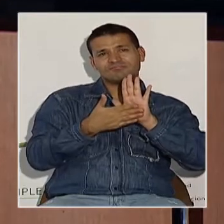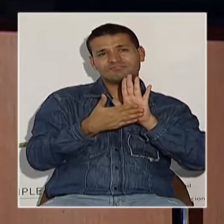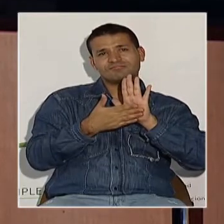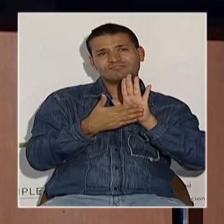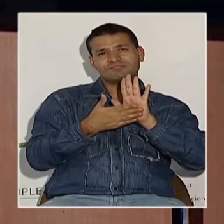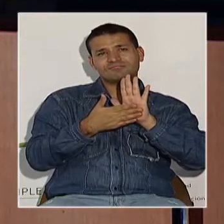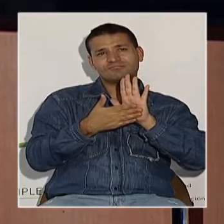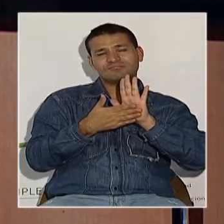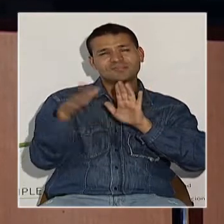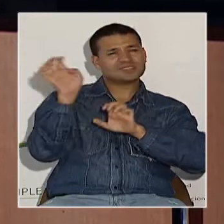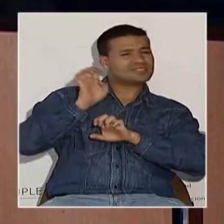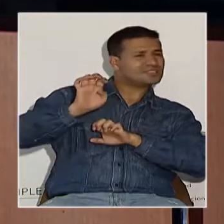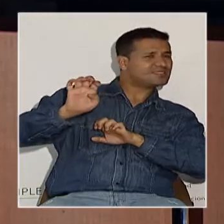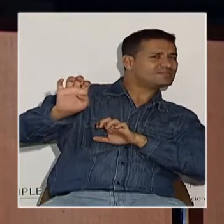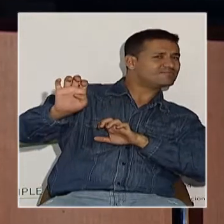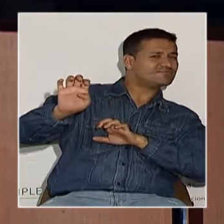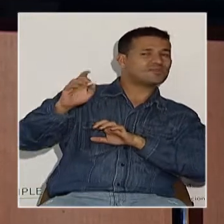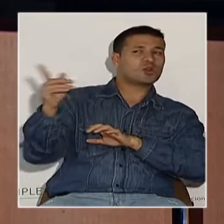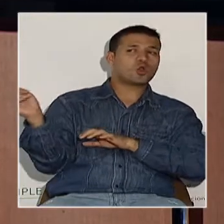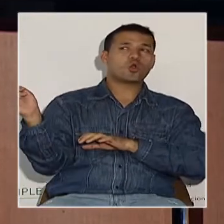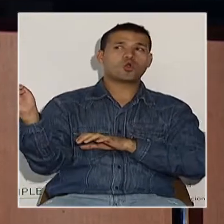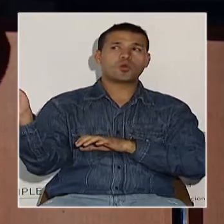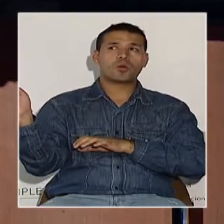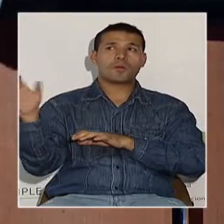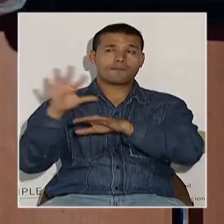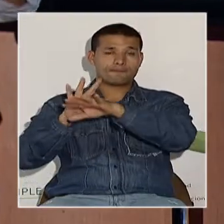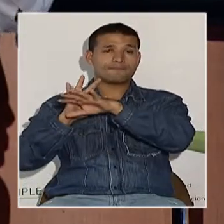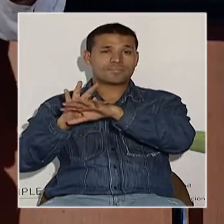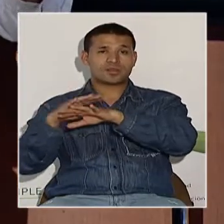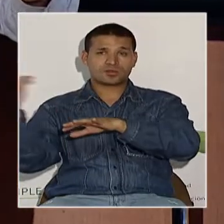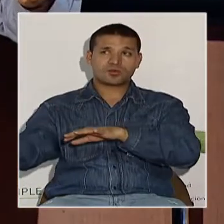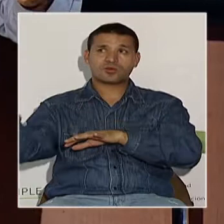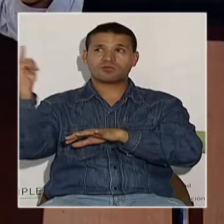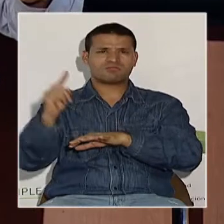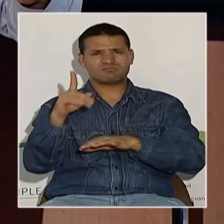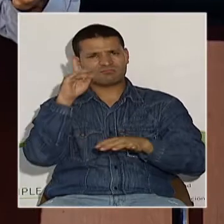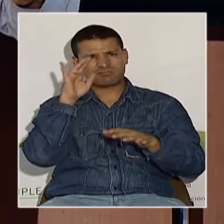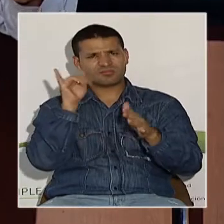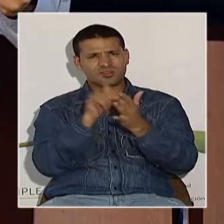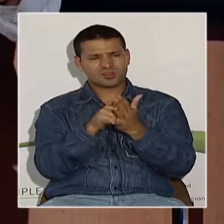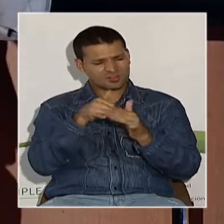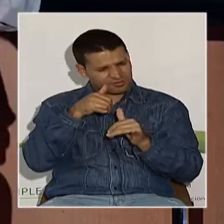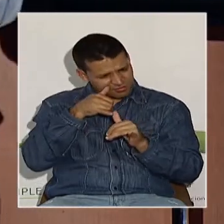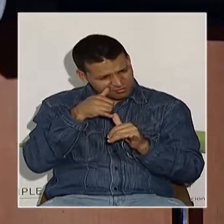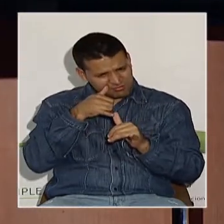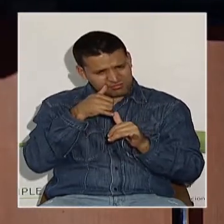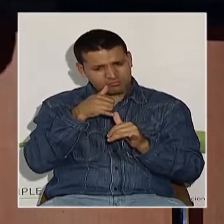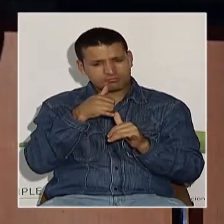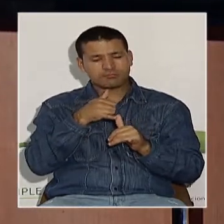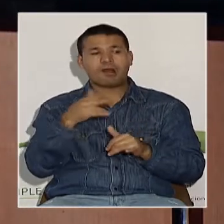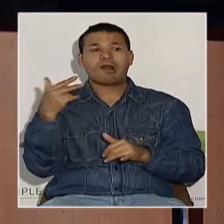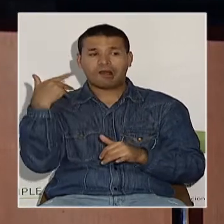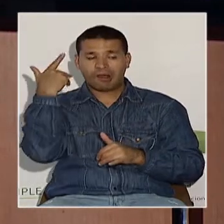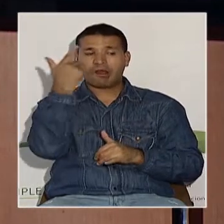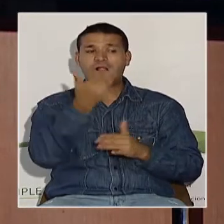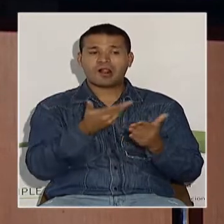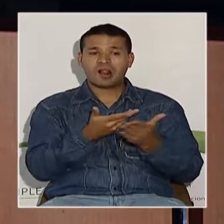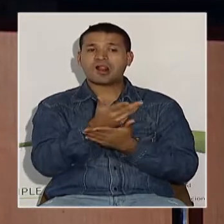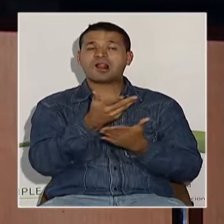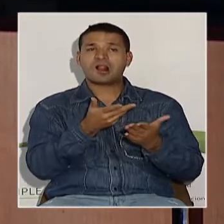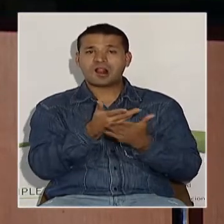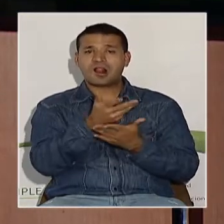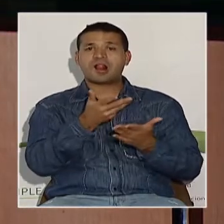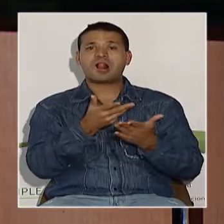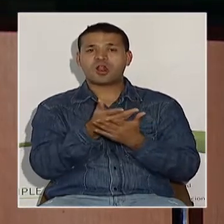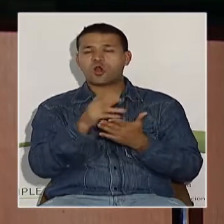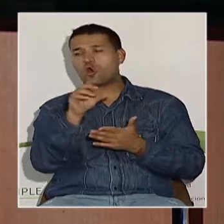escaparates, entonces llega el otro médico que tiene otra tradición, no cree en la ciencia convencional y le cuenta historias de antioxidantes. Pero